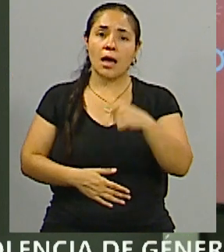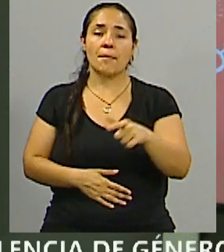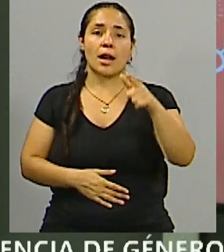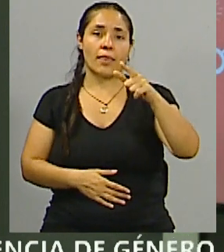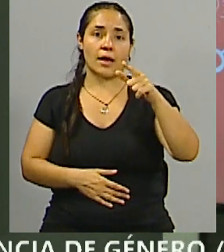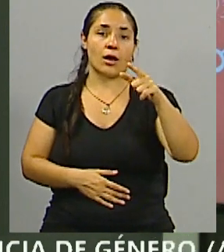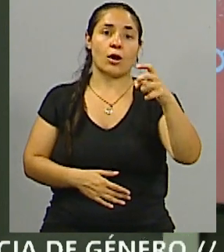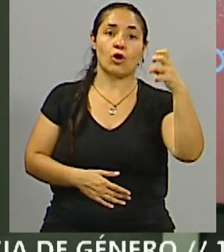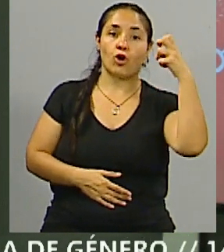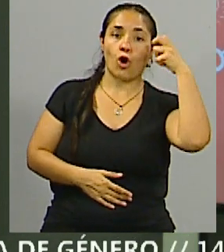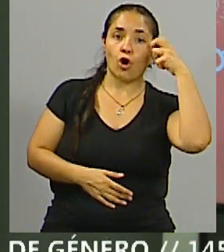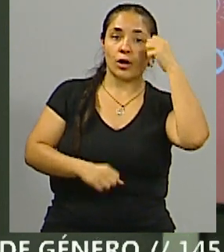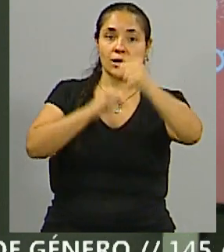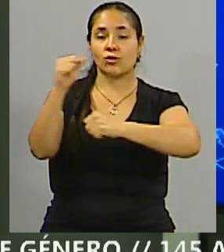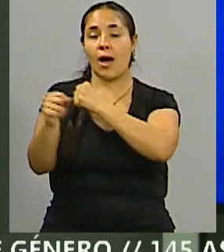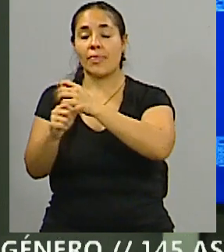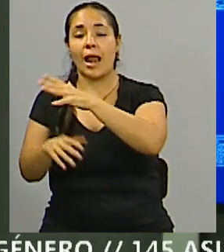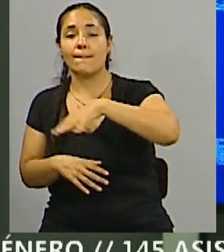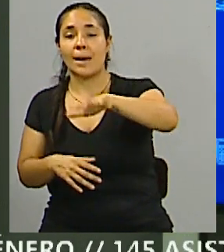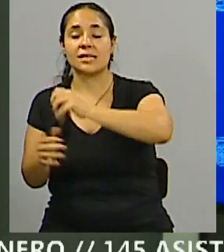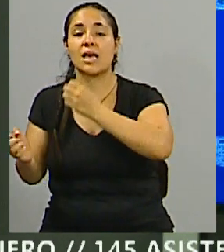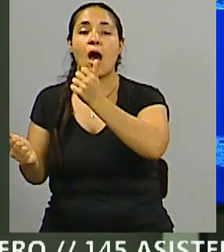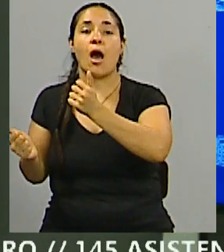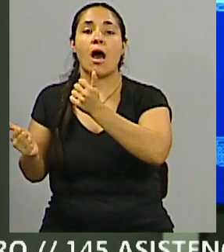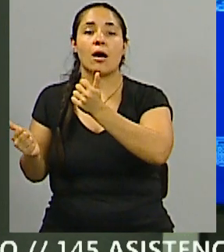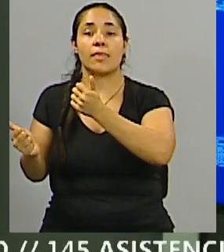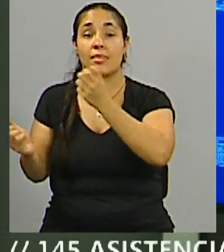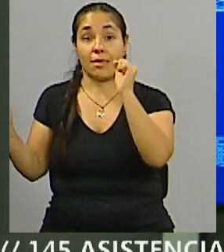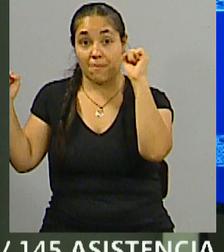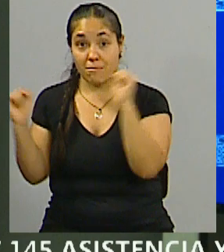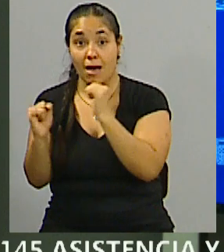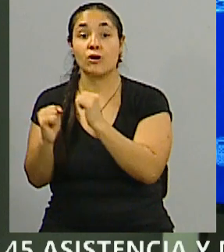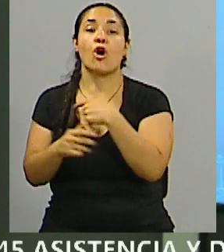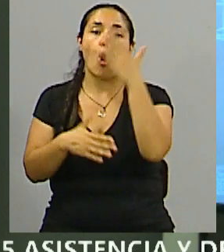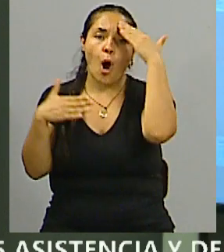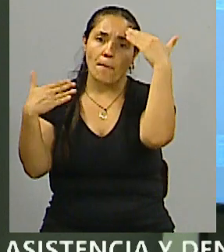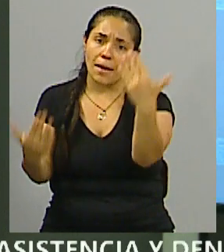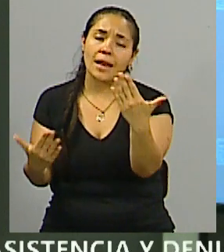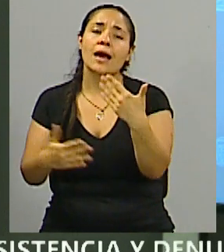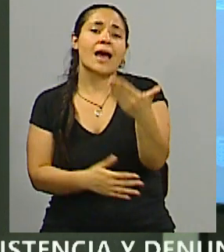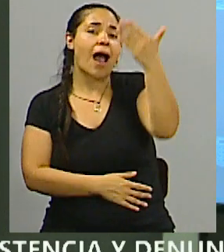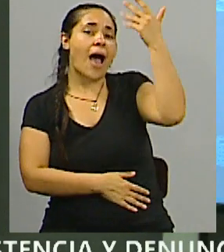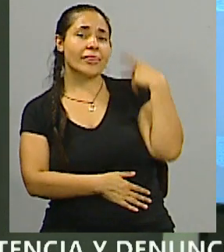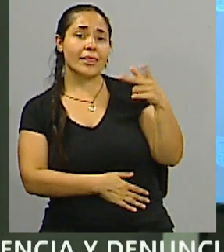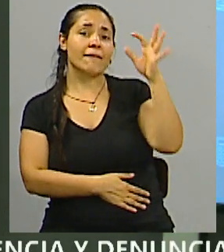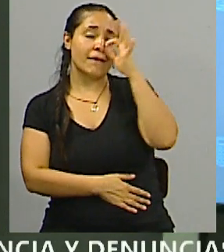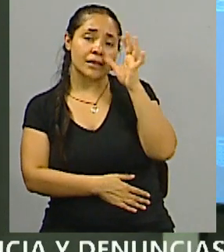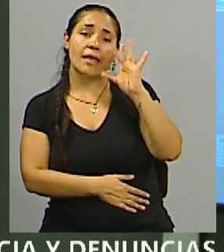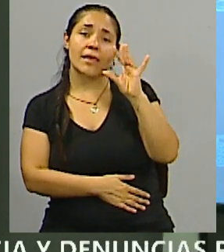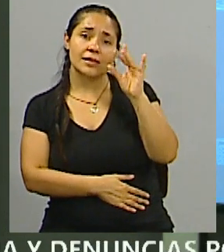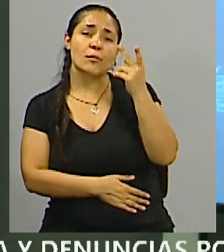Plaza de Mayo en homenaje a las 39 personas asesinadas en la represión en todo el país en aquellas